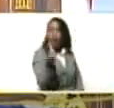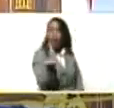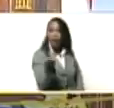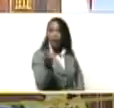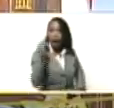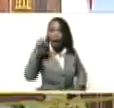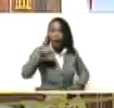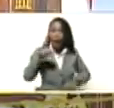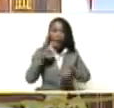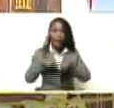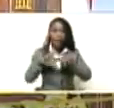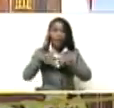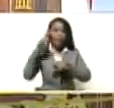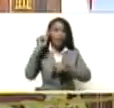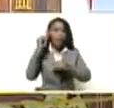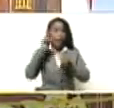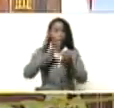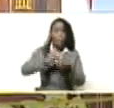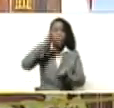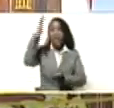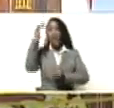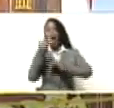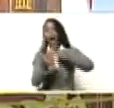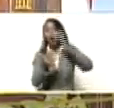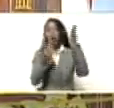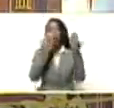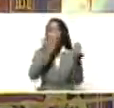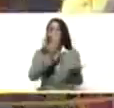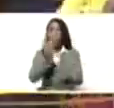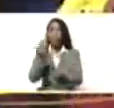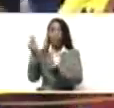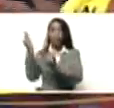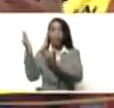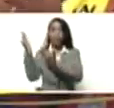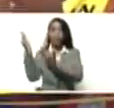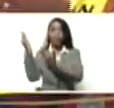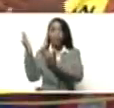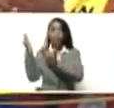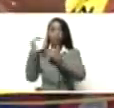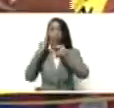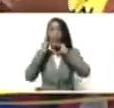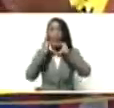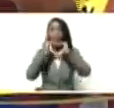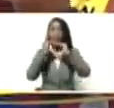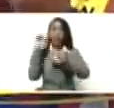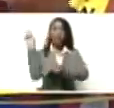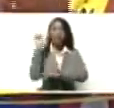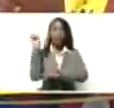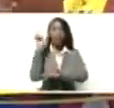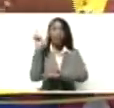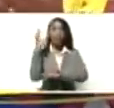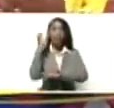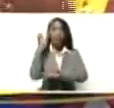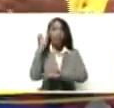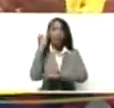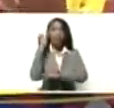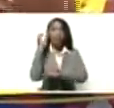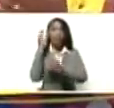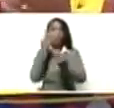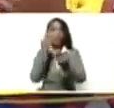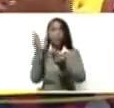si el pueblo ejerce sus derechos de manera absoluta y permanente y uno de sus